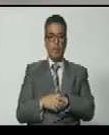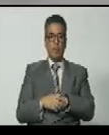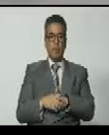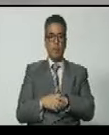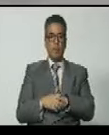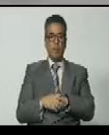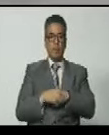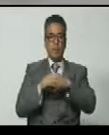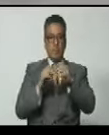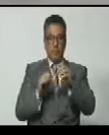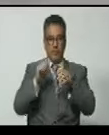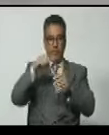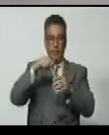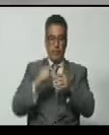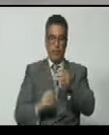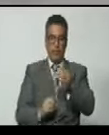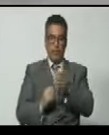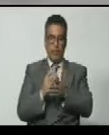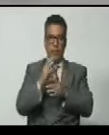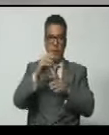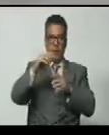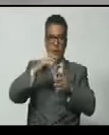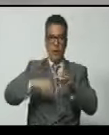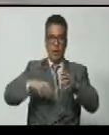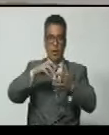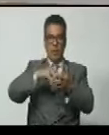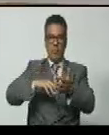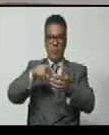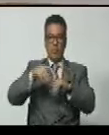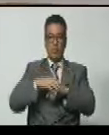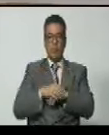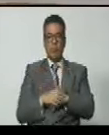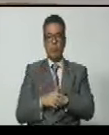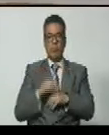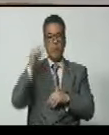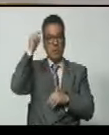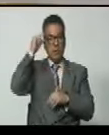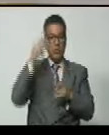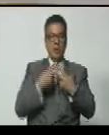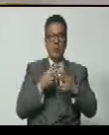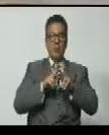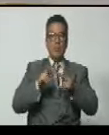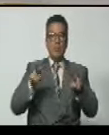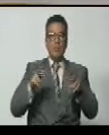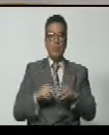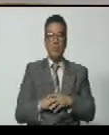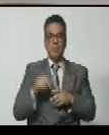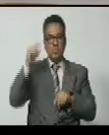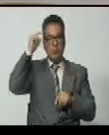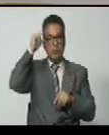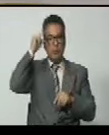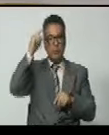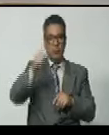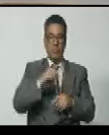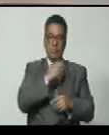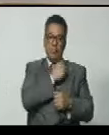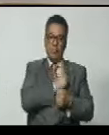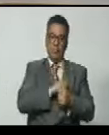de la Semilla que germina la tierra, del Día de la Paz, del Día de la